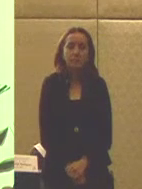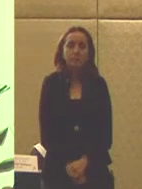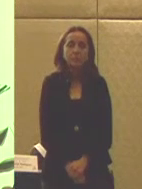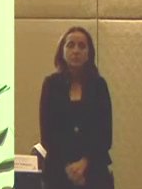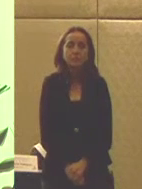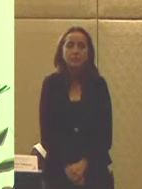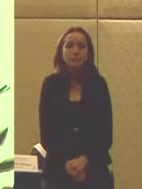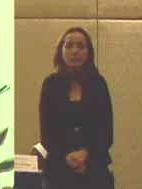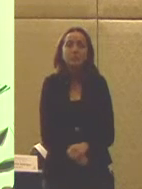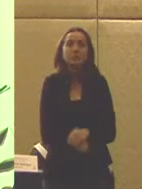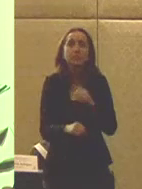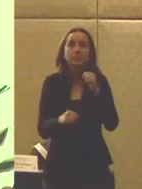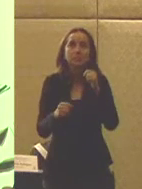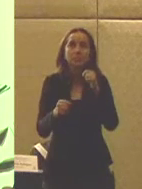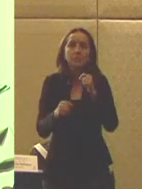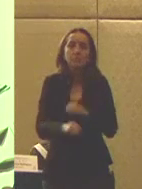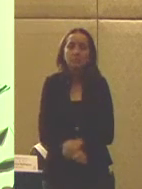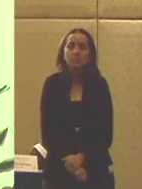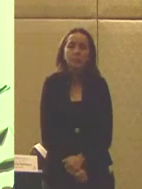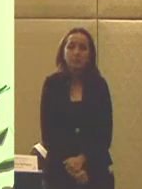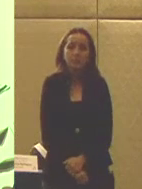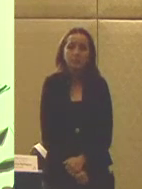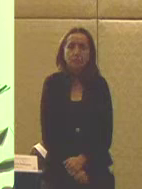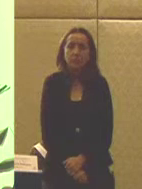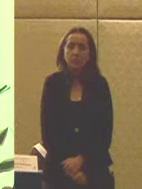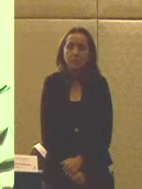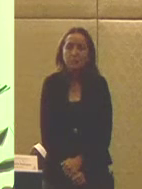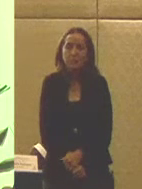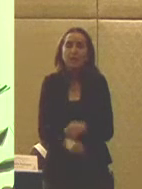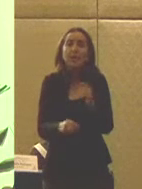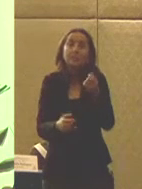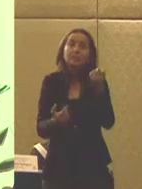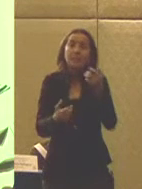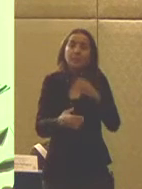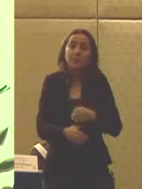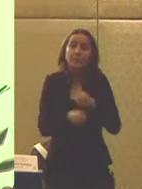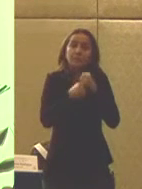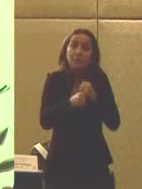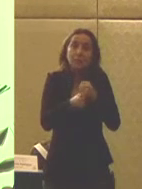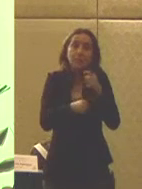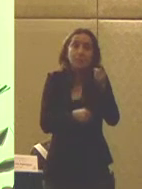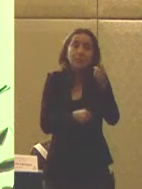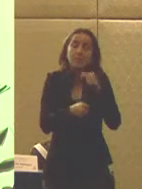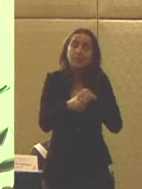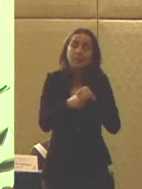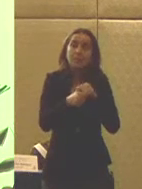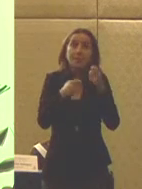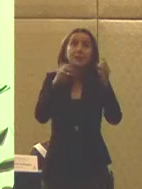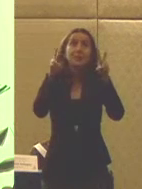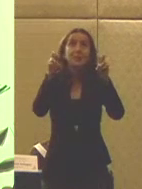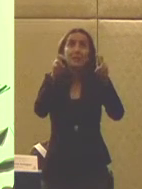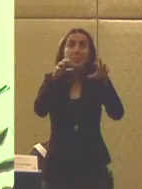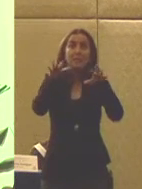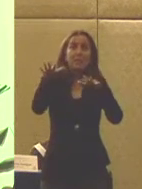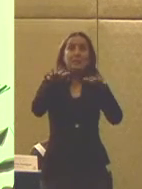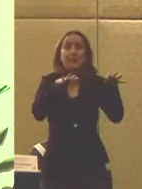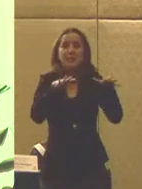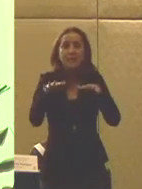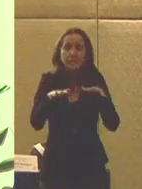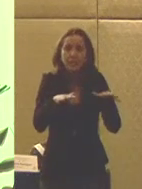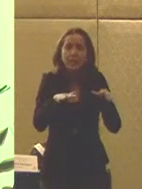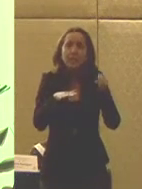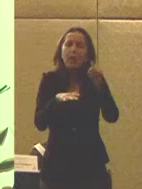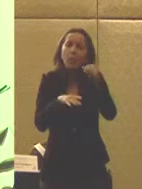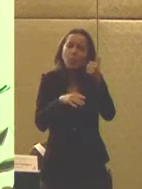nivel importante. El rol de los seguros catastróficos. La mayor parte de los países